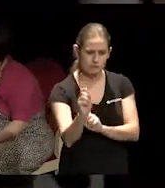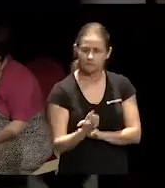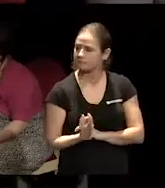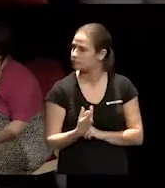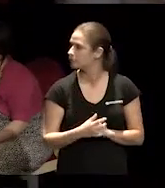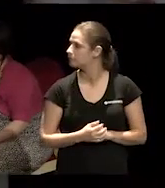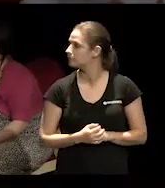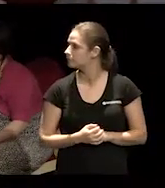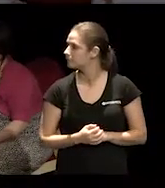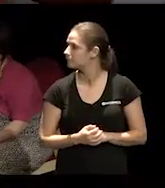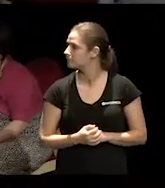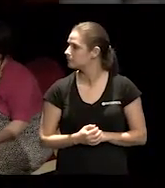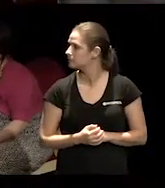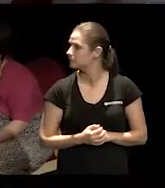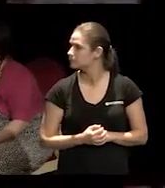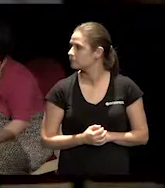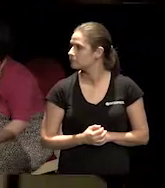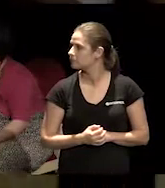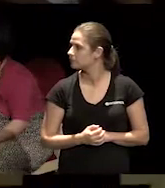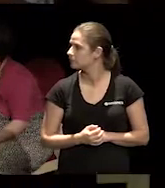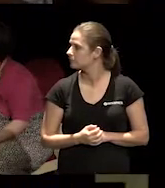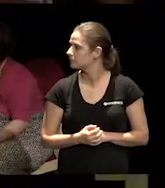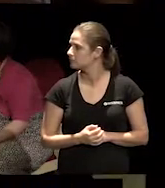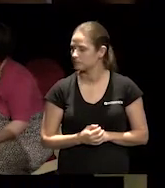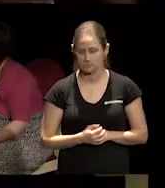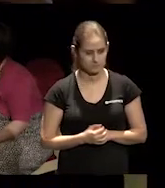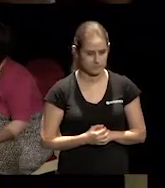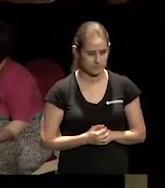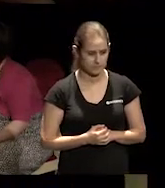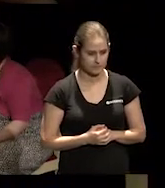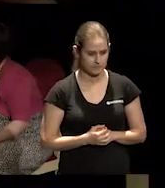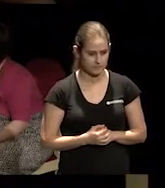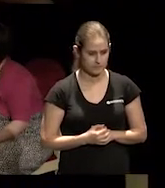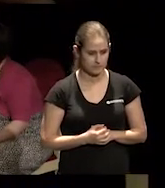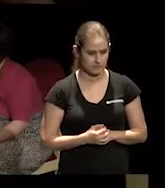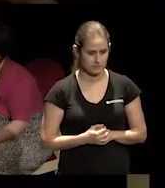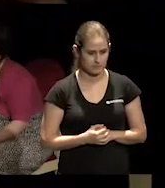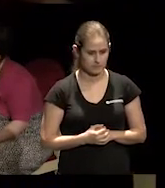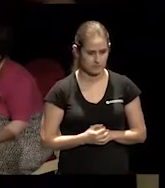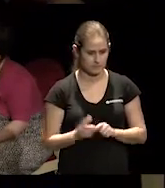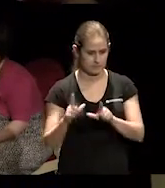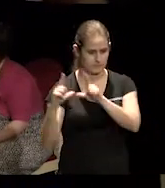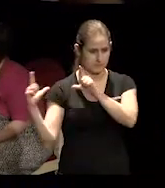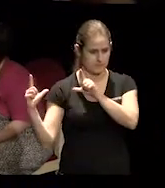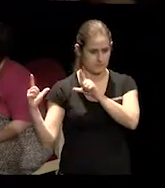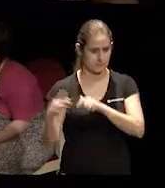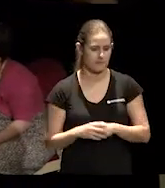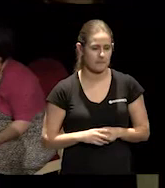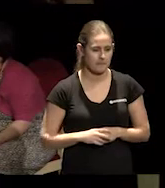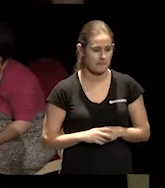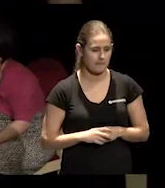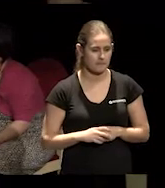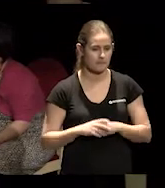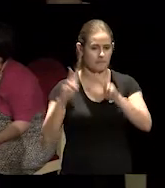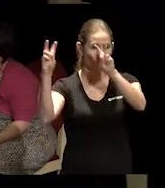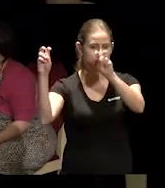Ah, vale. Muy bien. Bueno, proyecto DAP, Dreaming is Always Possible. Y todo